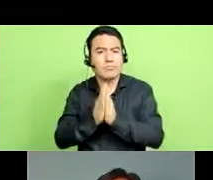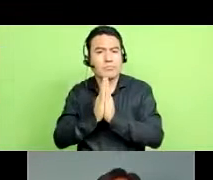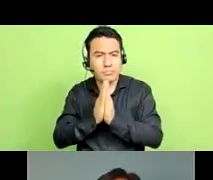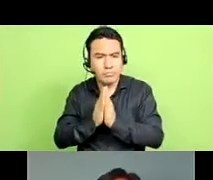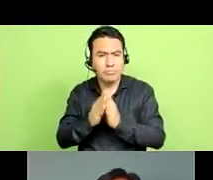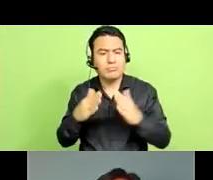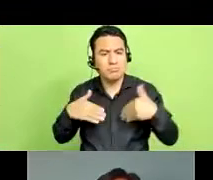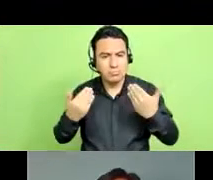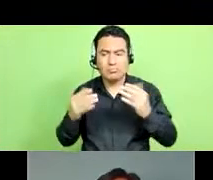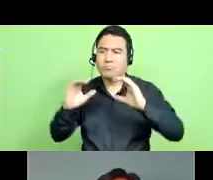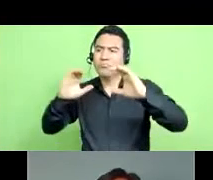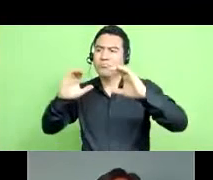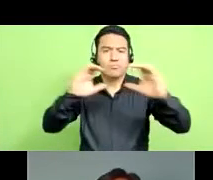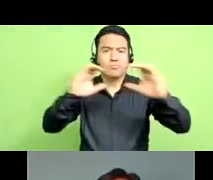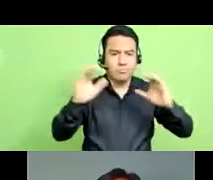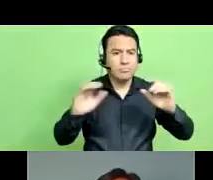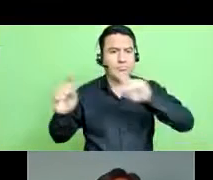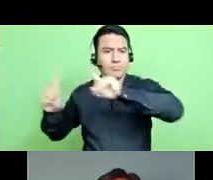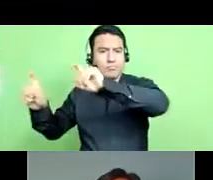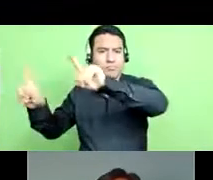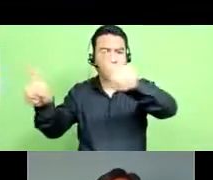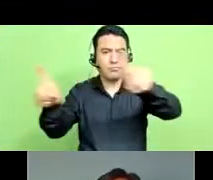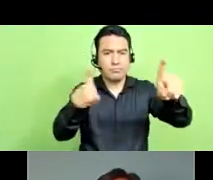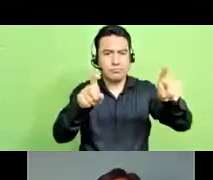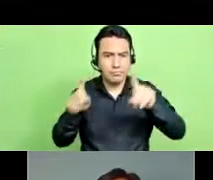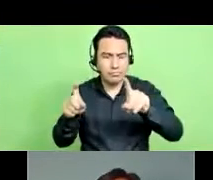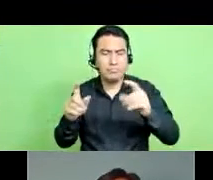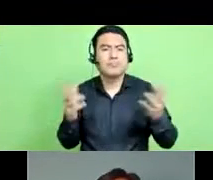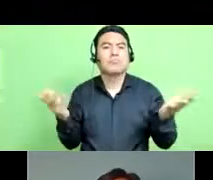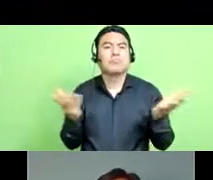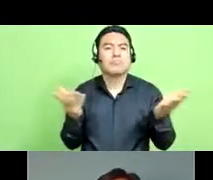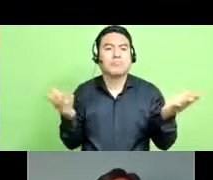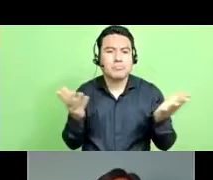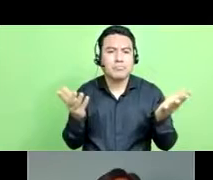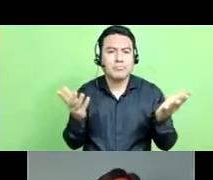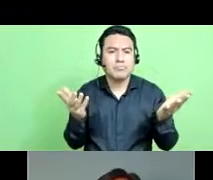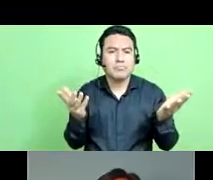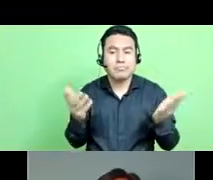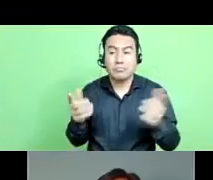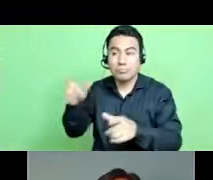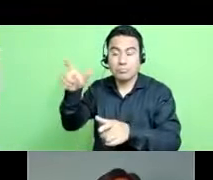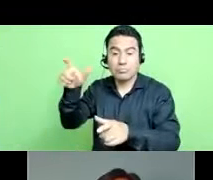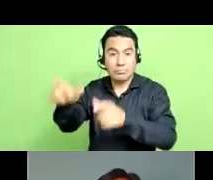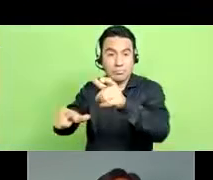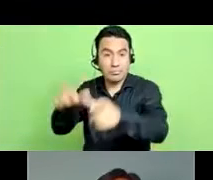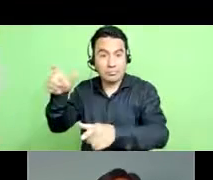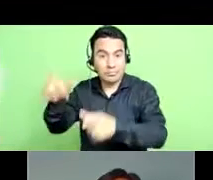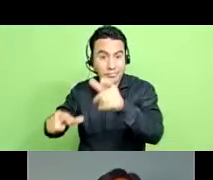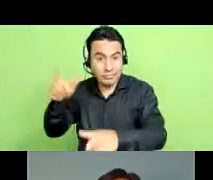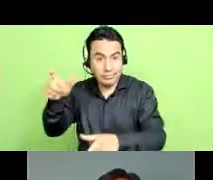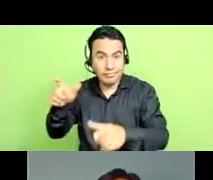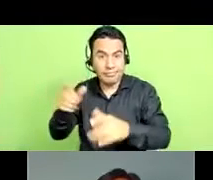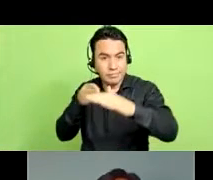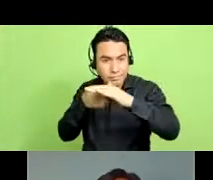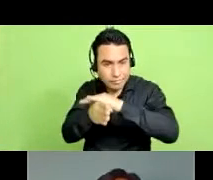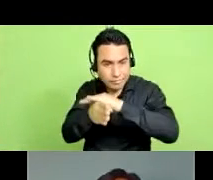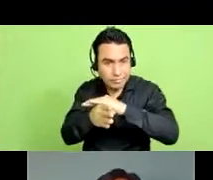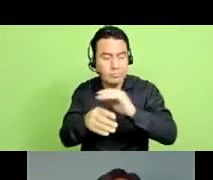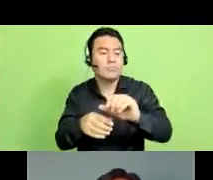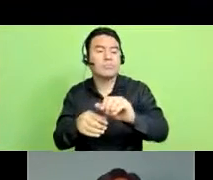de consulta para beneficiar no solamente a las personas con accesibilidad sino las personas con movilidad reducida